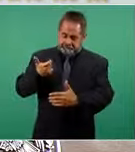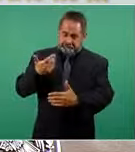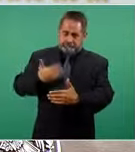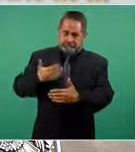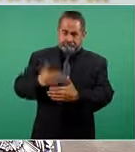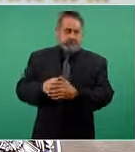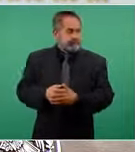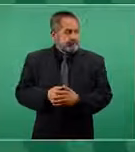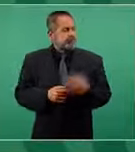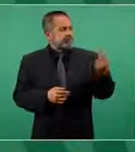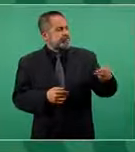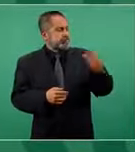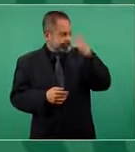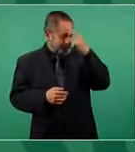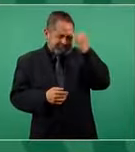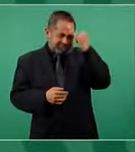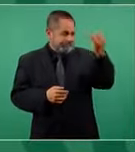Dame un nombre,